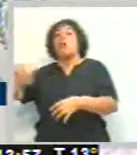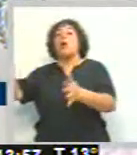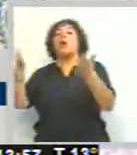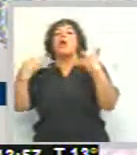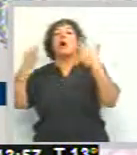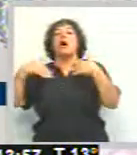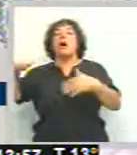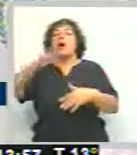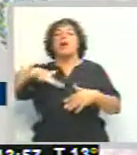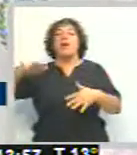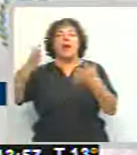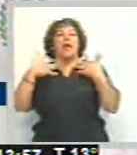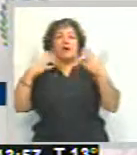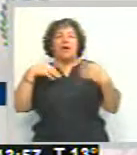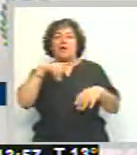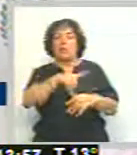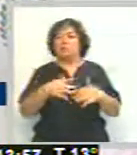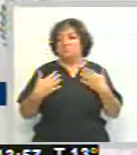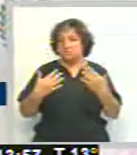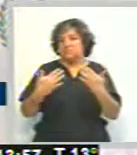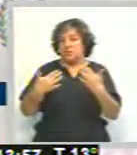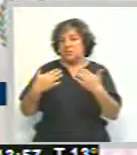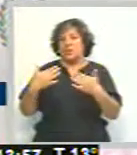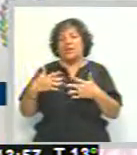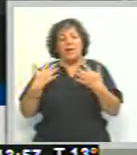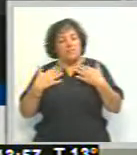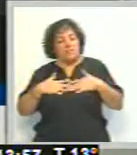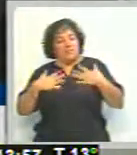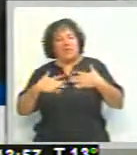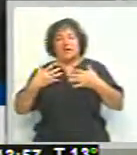lo cual produjo que se recuperaran rápidamente